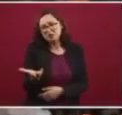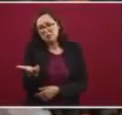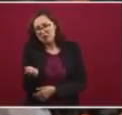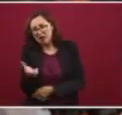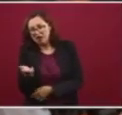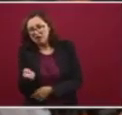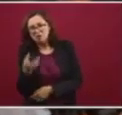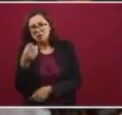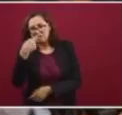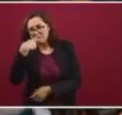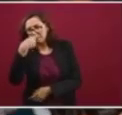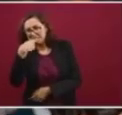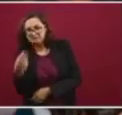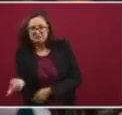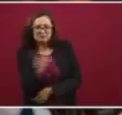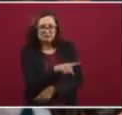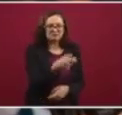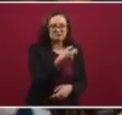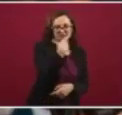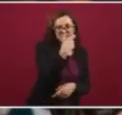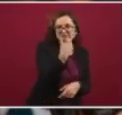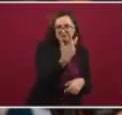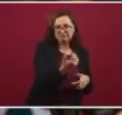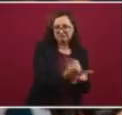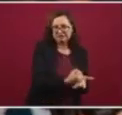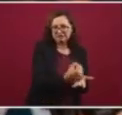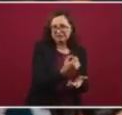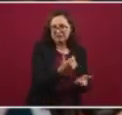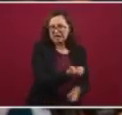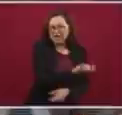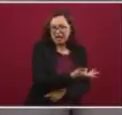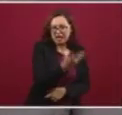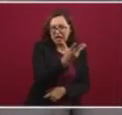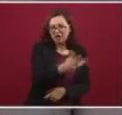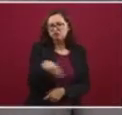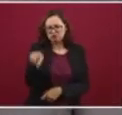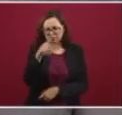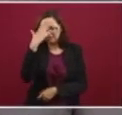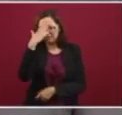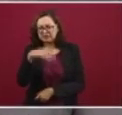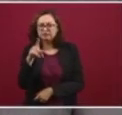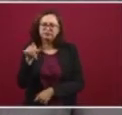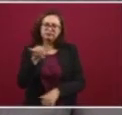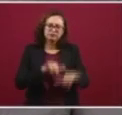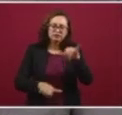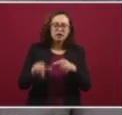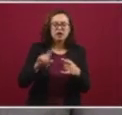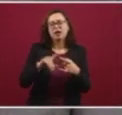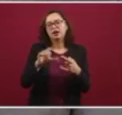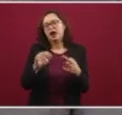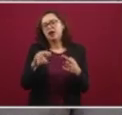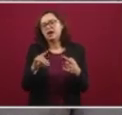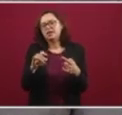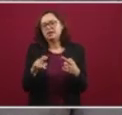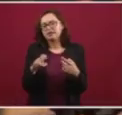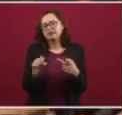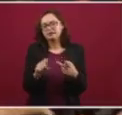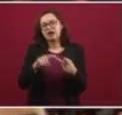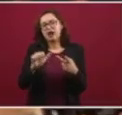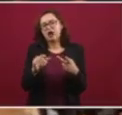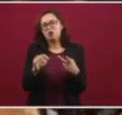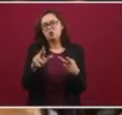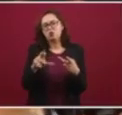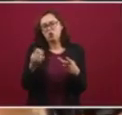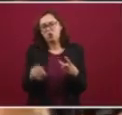las medicinas de patente. Y tiene conocimiento usted que laboratorios mexicanos y canadienses como Aurora, Tilray, Canopy